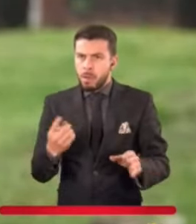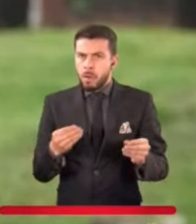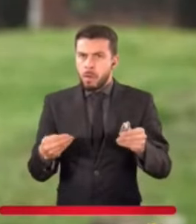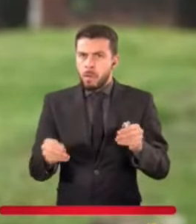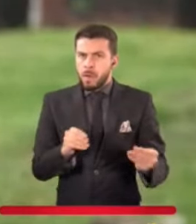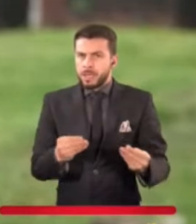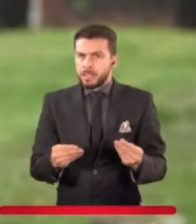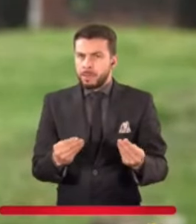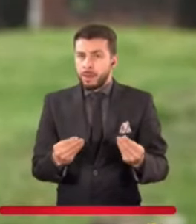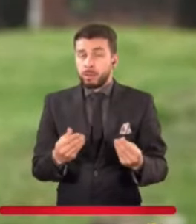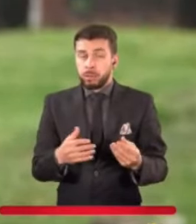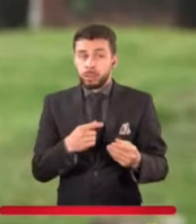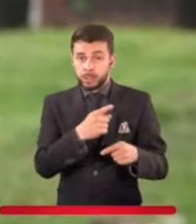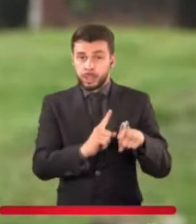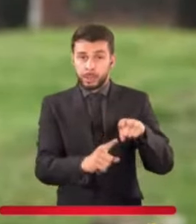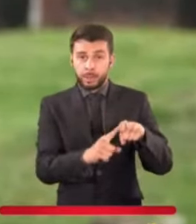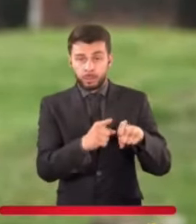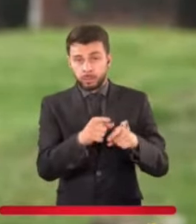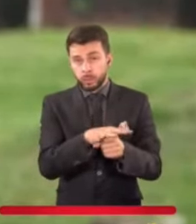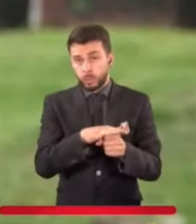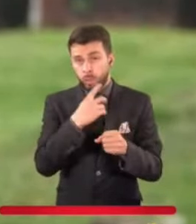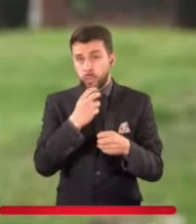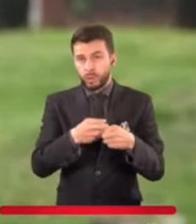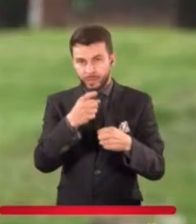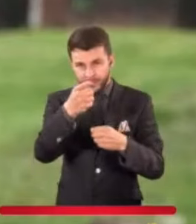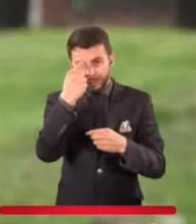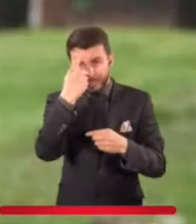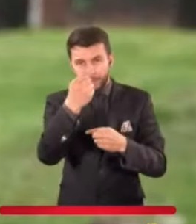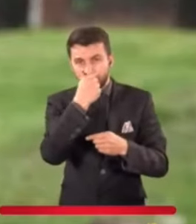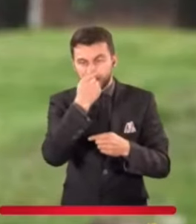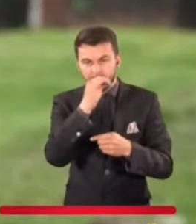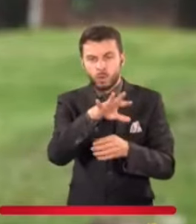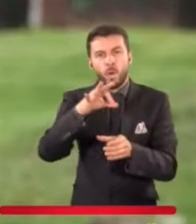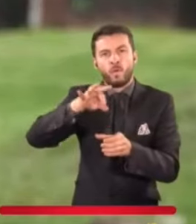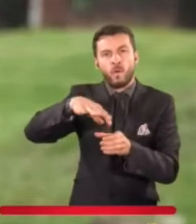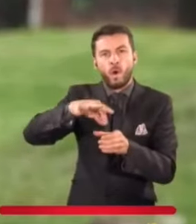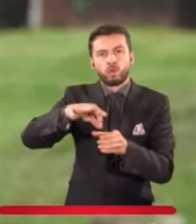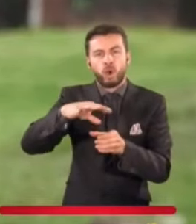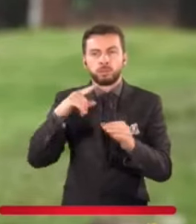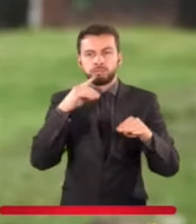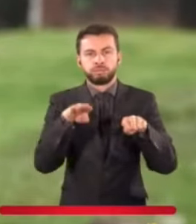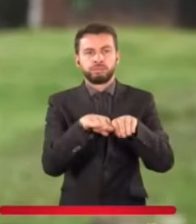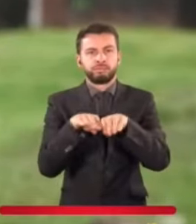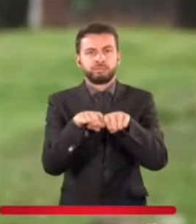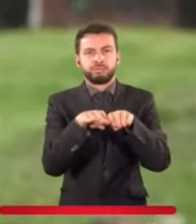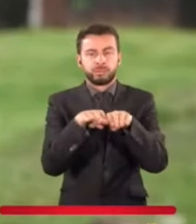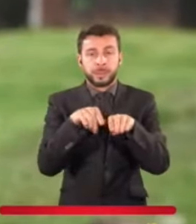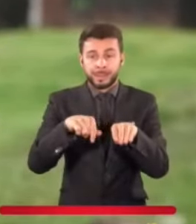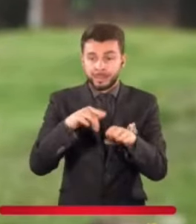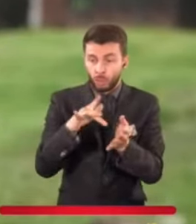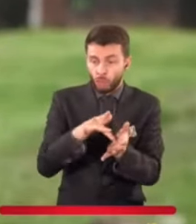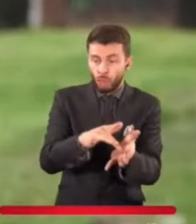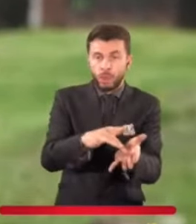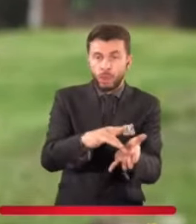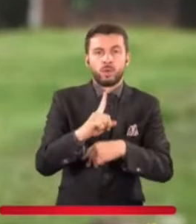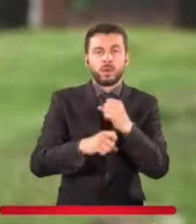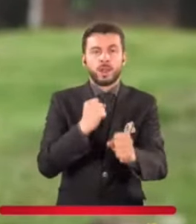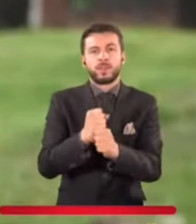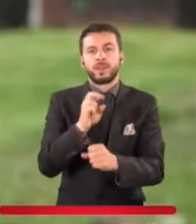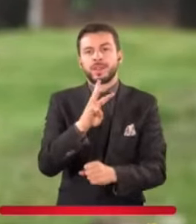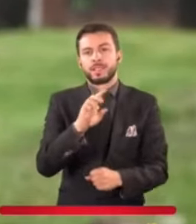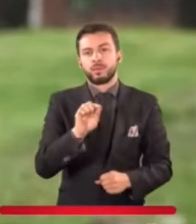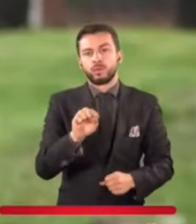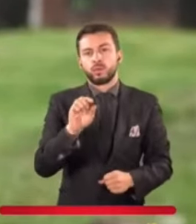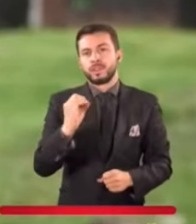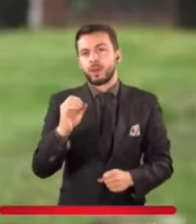que tiene una situación compleja, usted lo sabe, del Fondo de Estabilización Tarifaria, que el déficit para este año es de 3.07